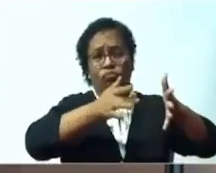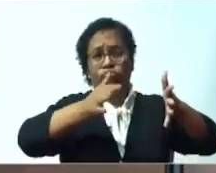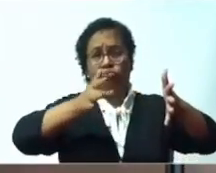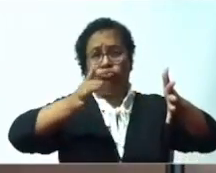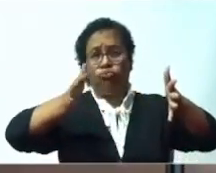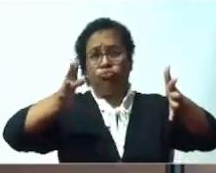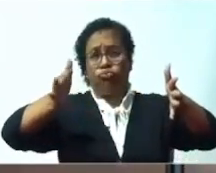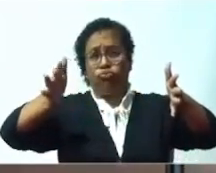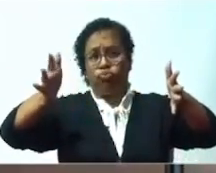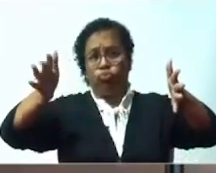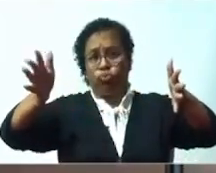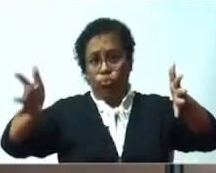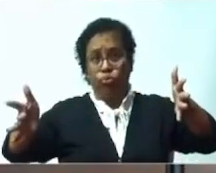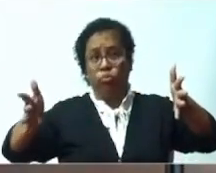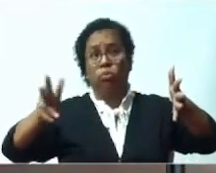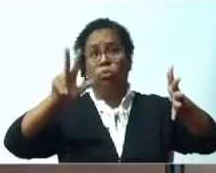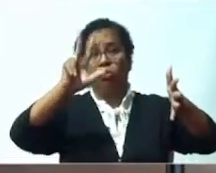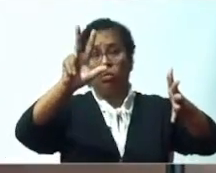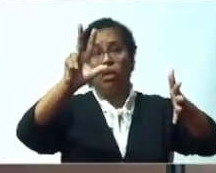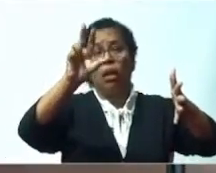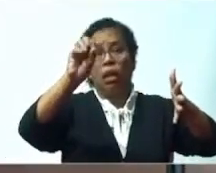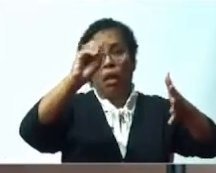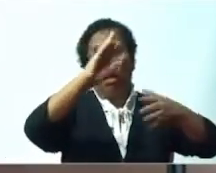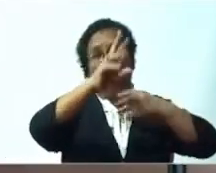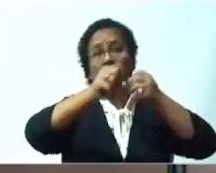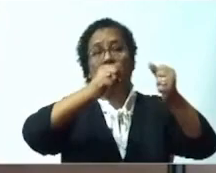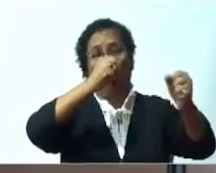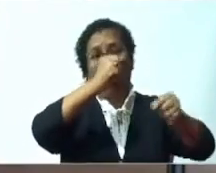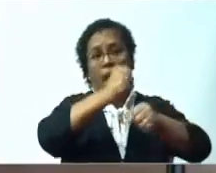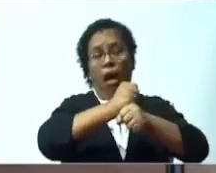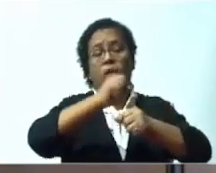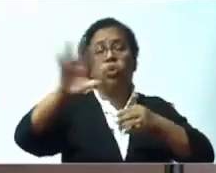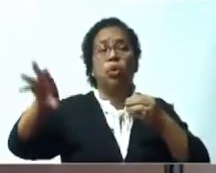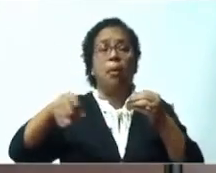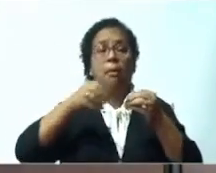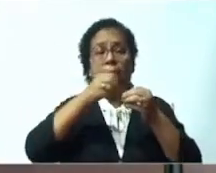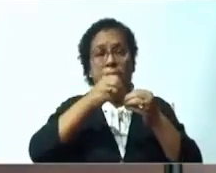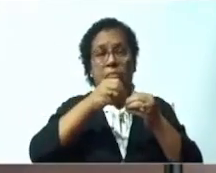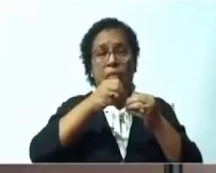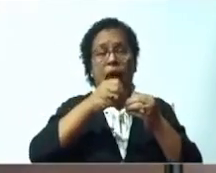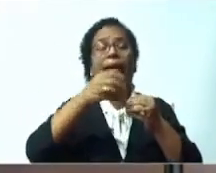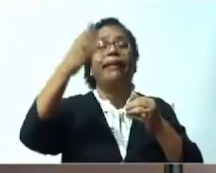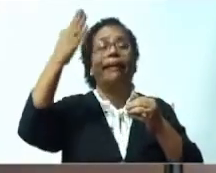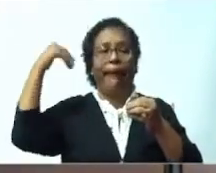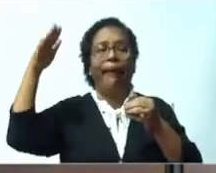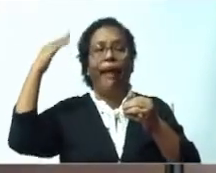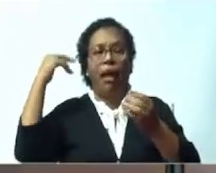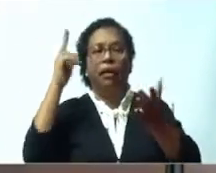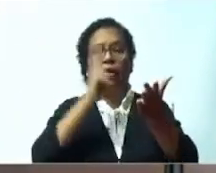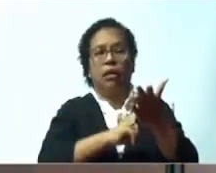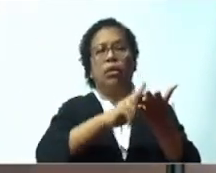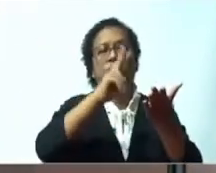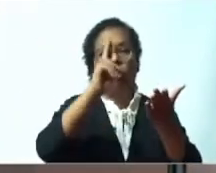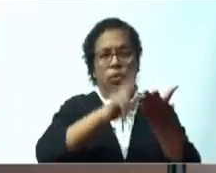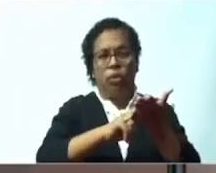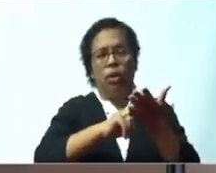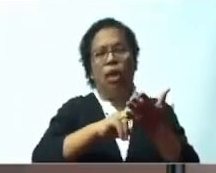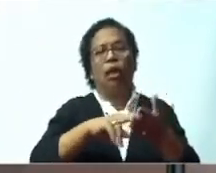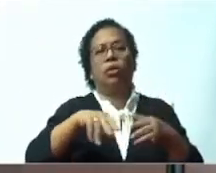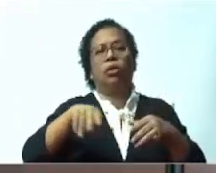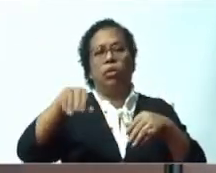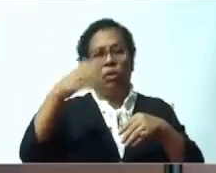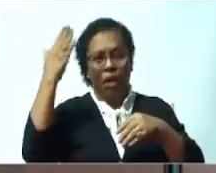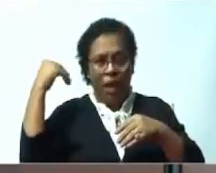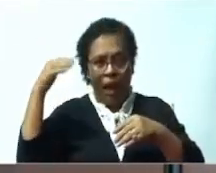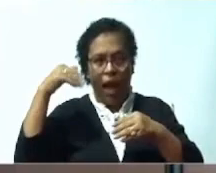por 30 años de lo ya concedido anteriormente en los contratos anteriores y en los adendos